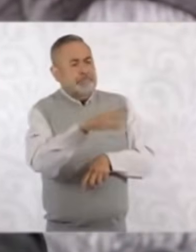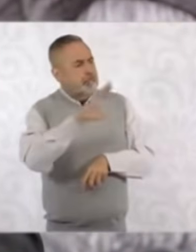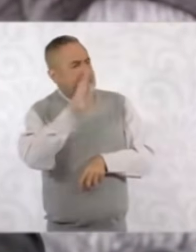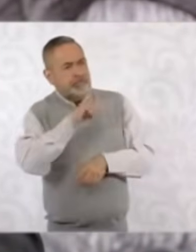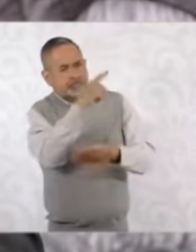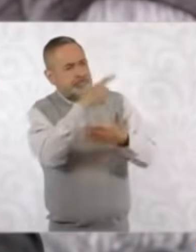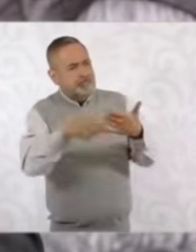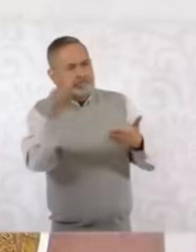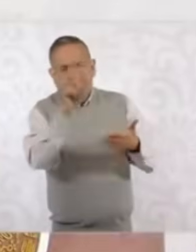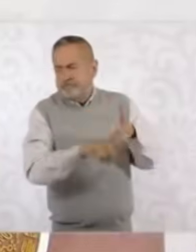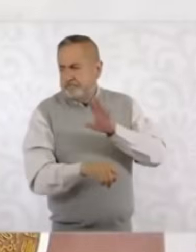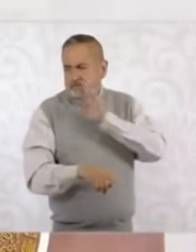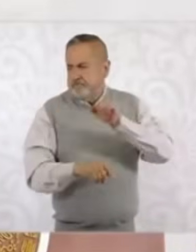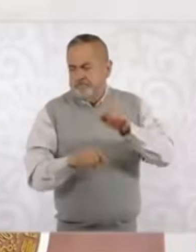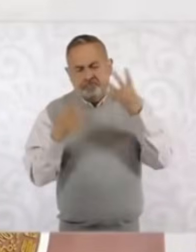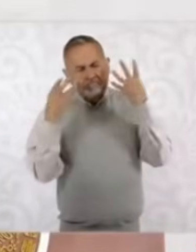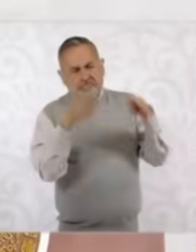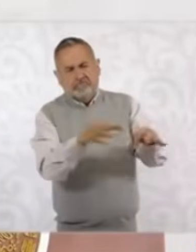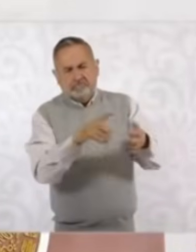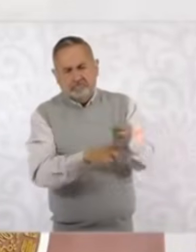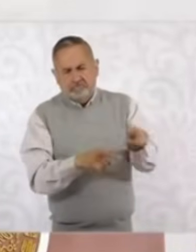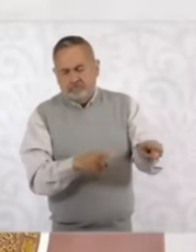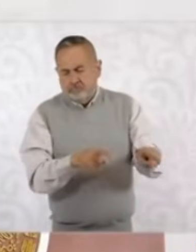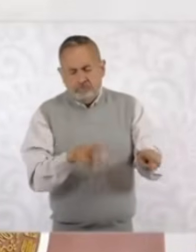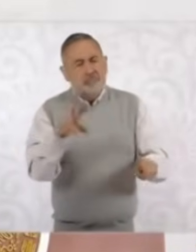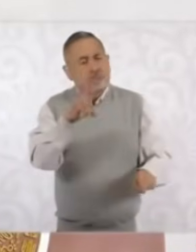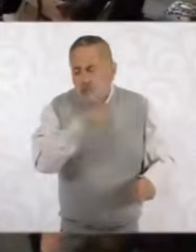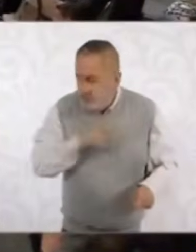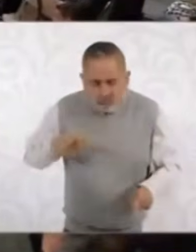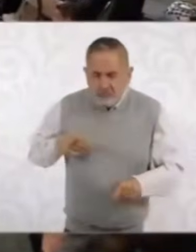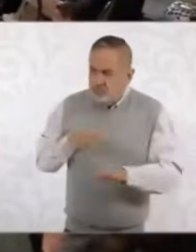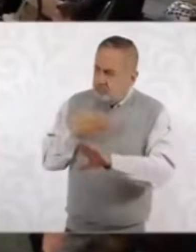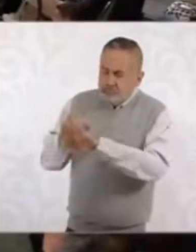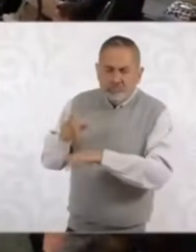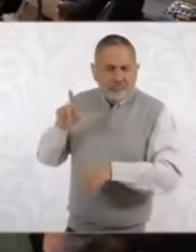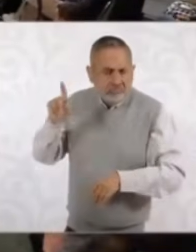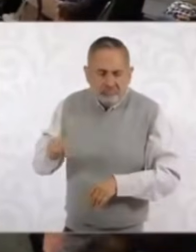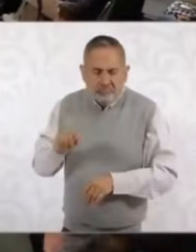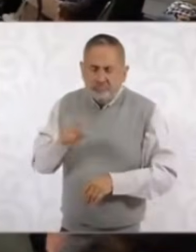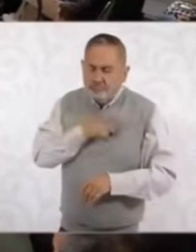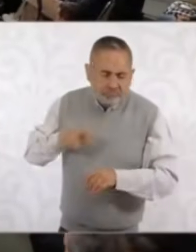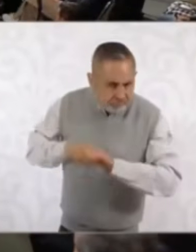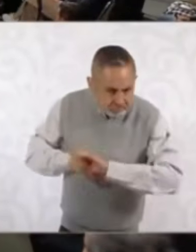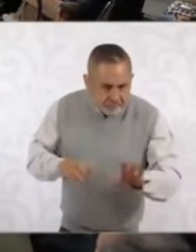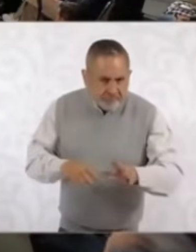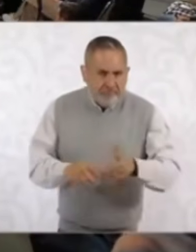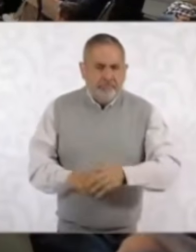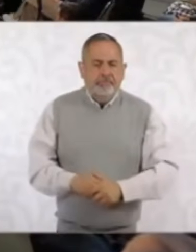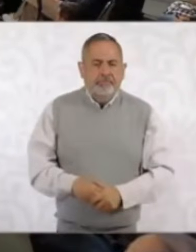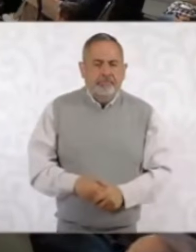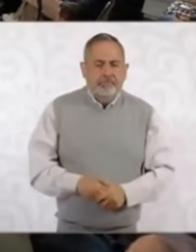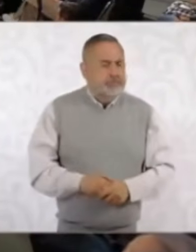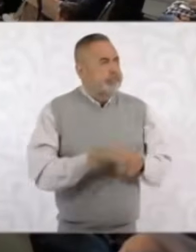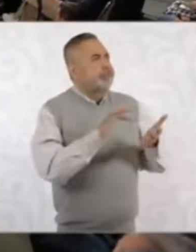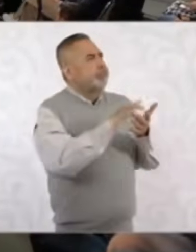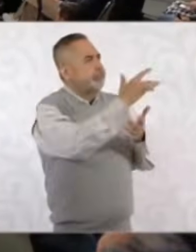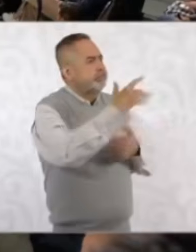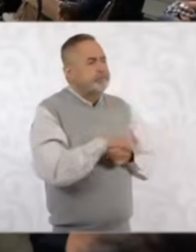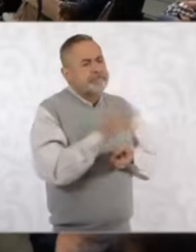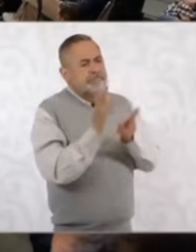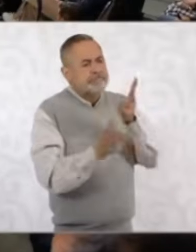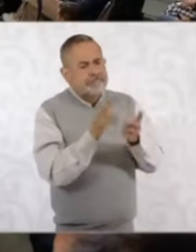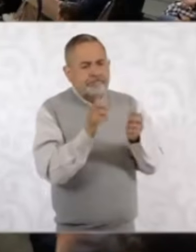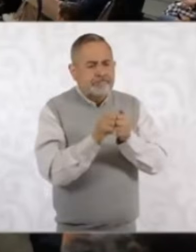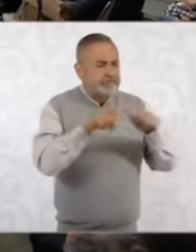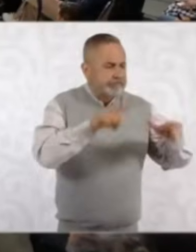expresión de violencia o discriminación en contra de las mujeres. Gracias. Se ha hablado con las plataformas,